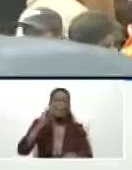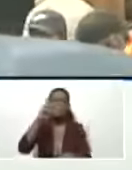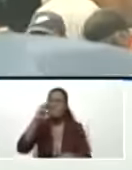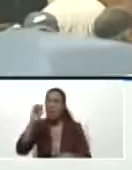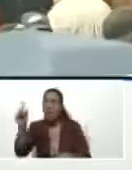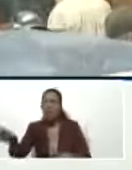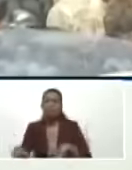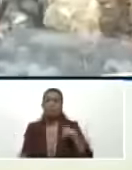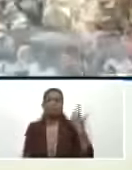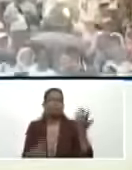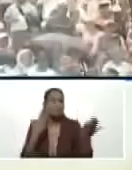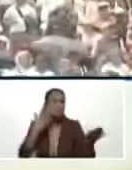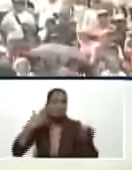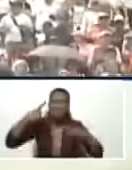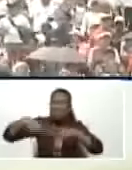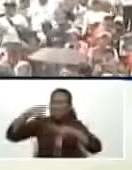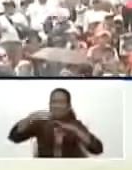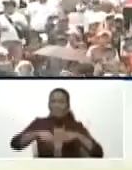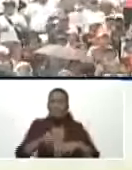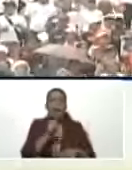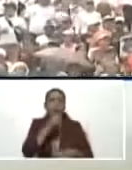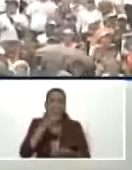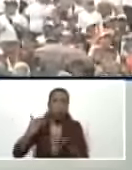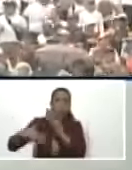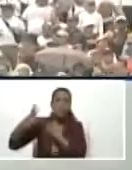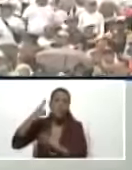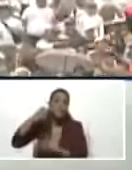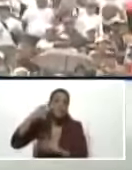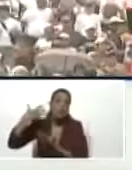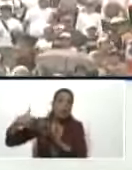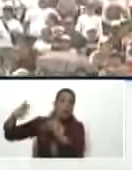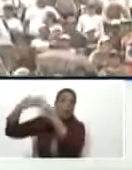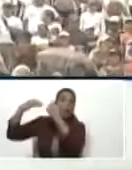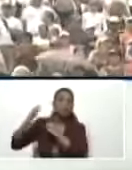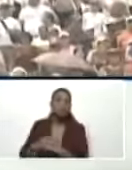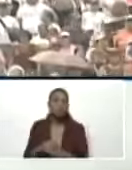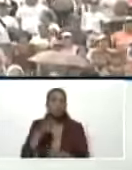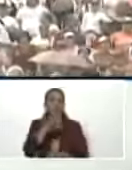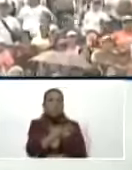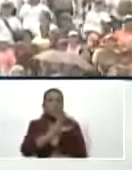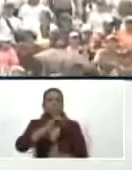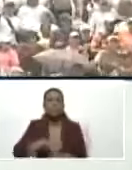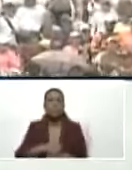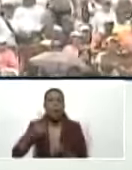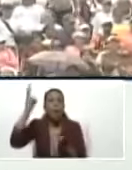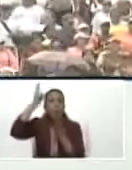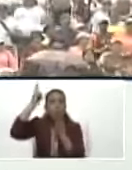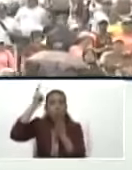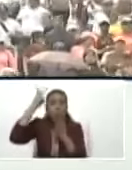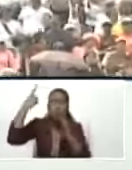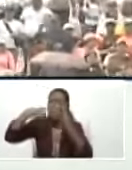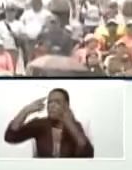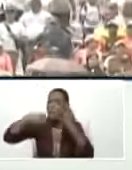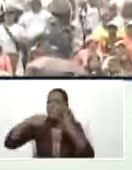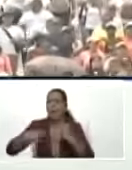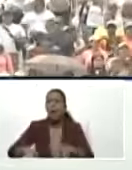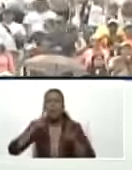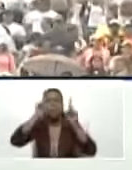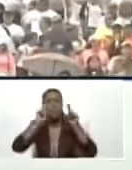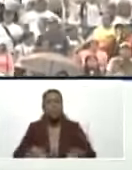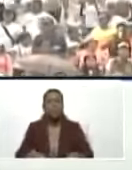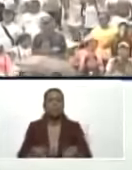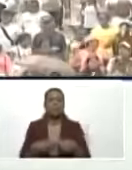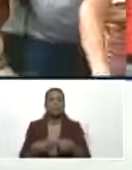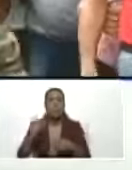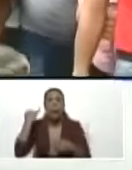Miguel Camejo, abuelo de nosotros. Y tiene que estar el gran cacique Guaycaipuro.